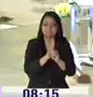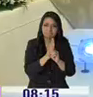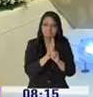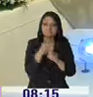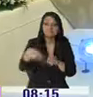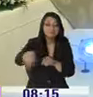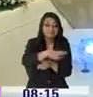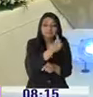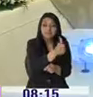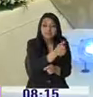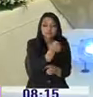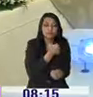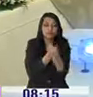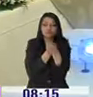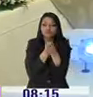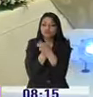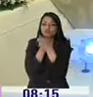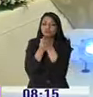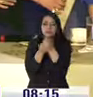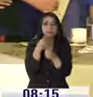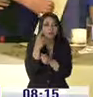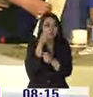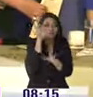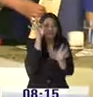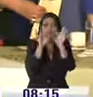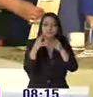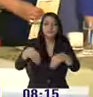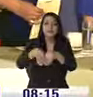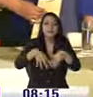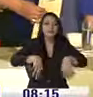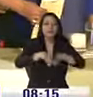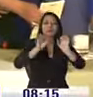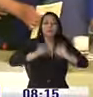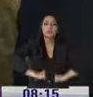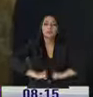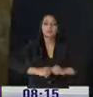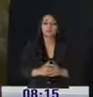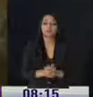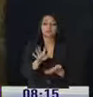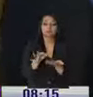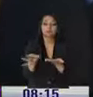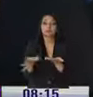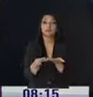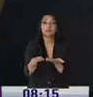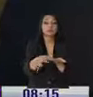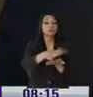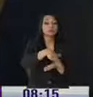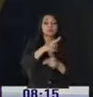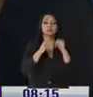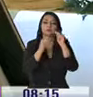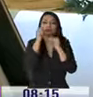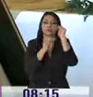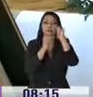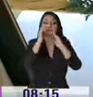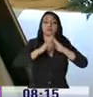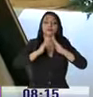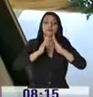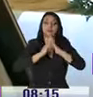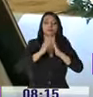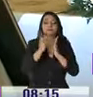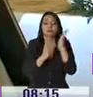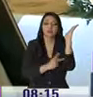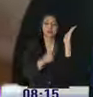quienes contribuyan a la identificación de terrenos, sus respectivos cantones, para la construcción de viviendas del programa Casa